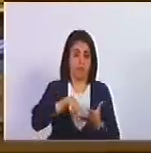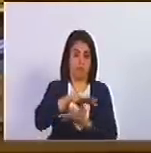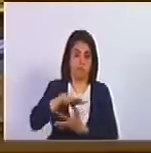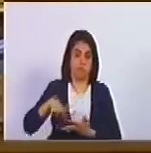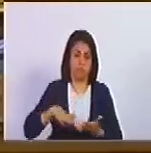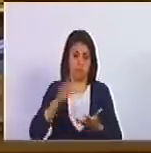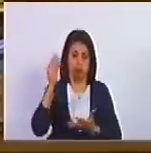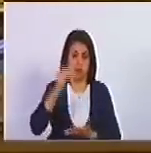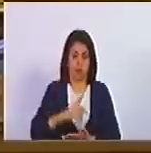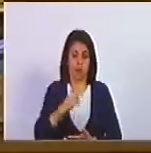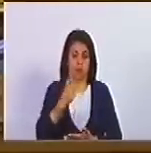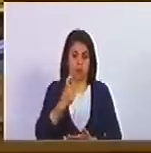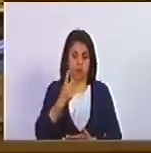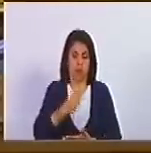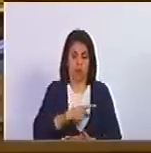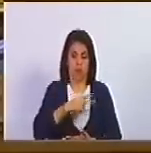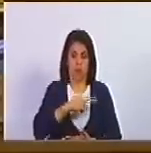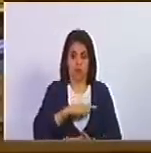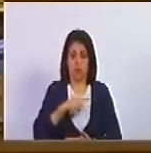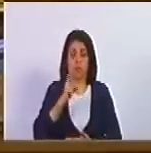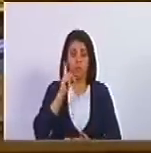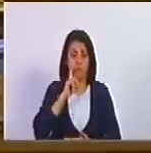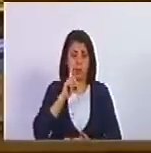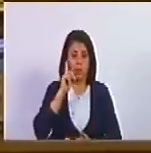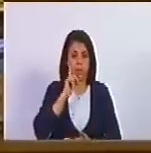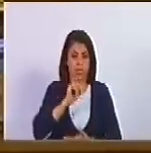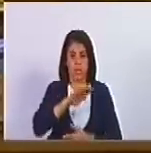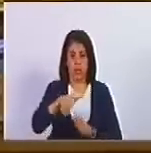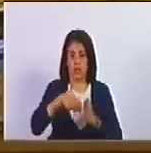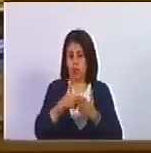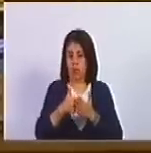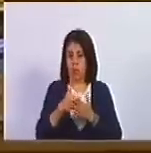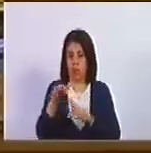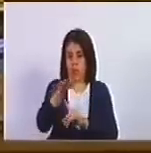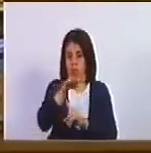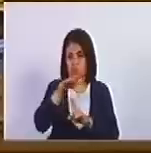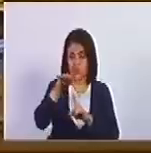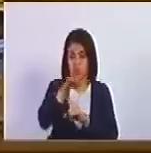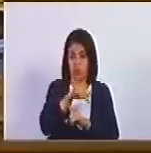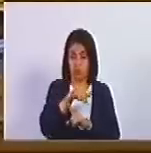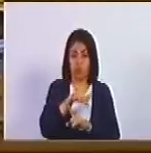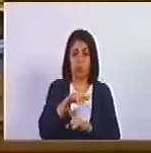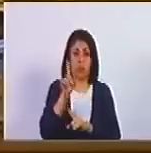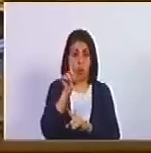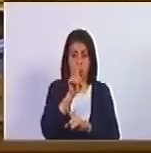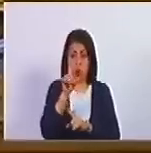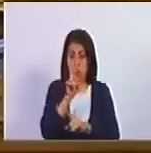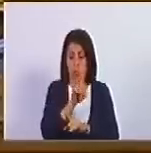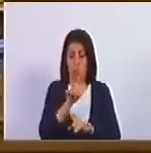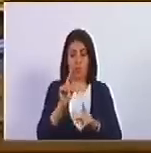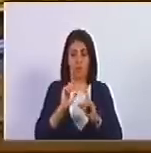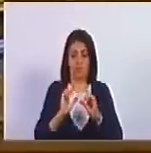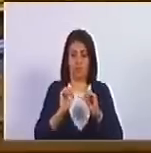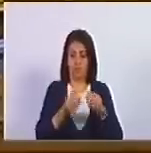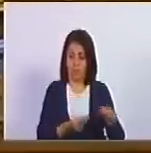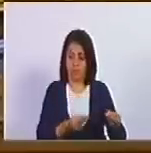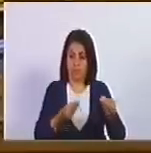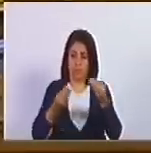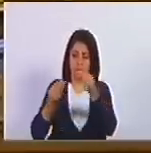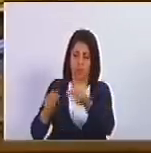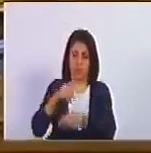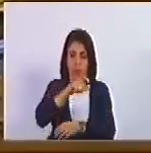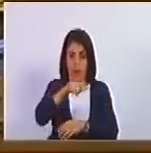gris, de las falsas noticias, de los embustes, de las mentiras, de las manipulaciones. Muy por el contrario, entreguémosle a